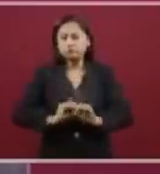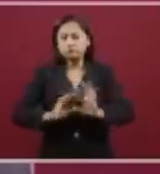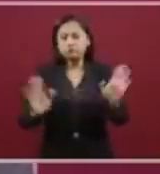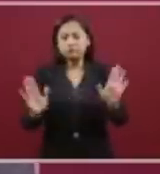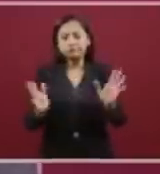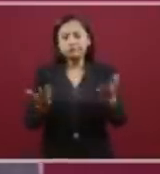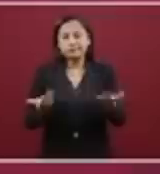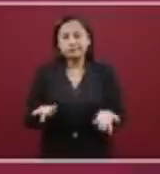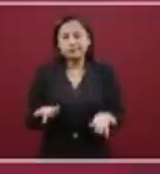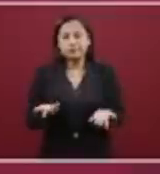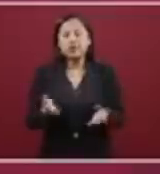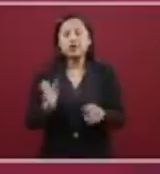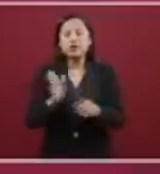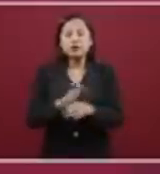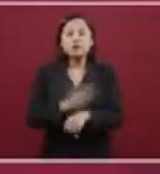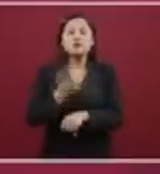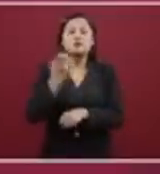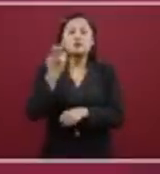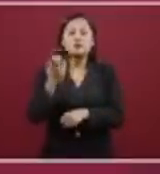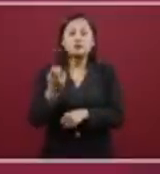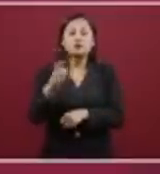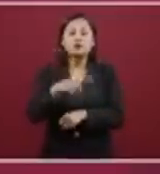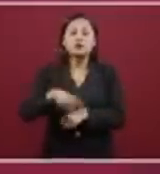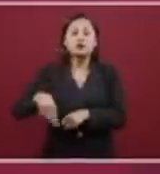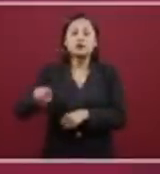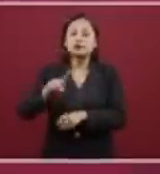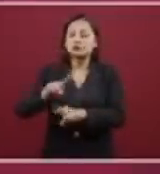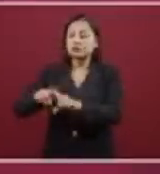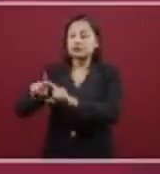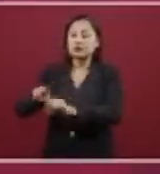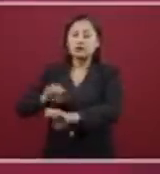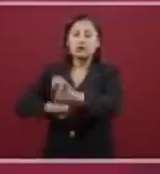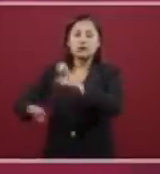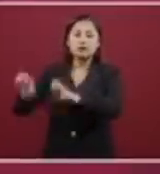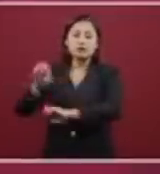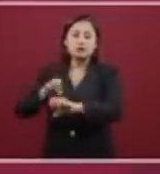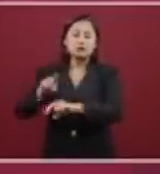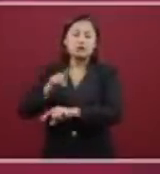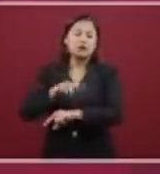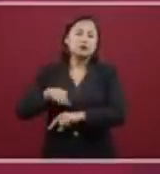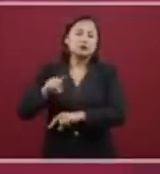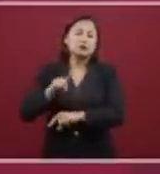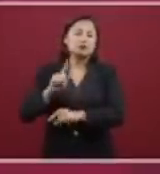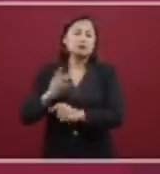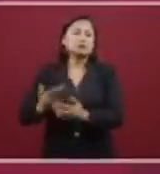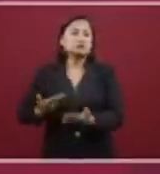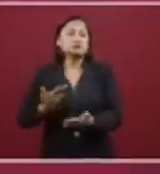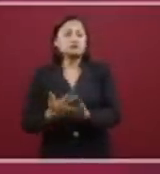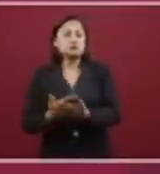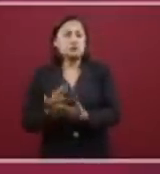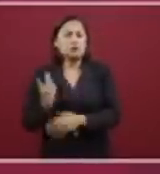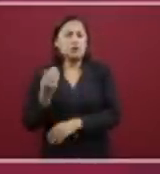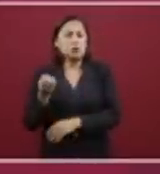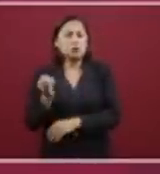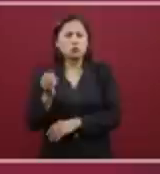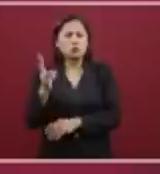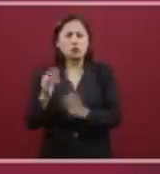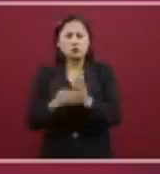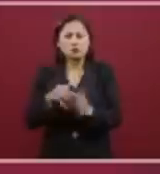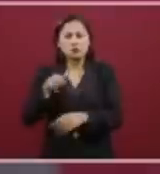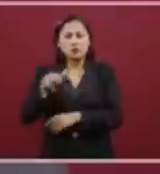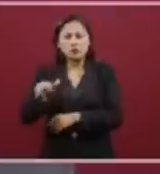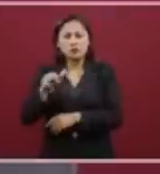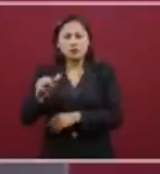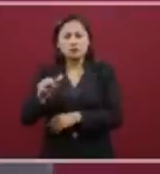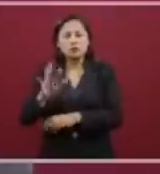una demanda por parte del consorcio ganador de al grupo aeroportuario en octubre de 2018 ya en